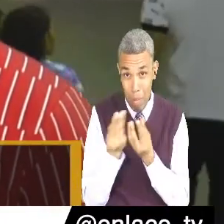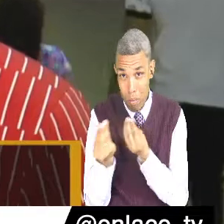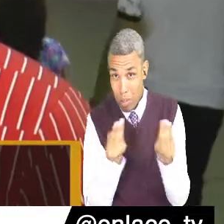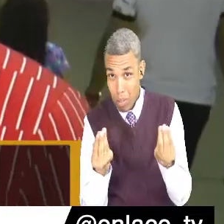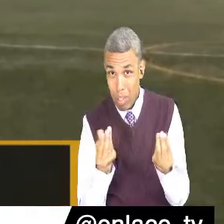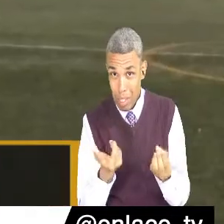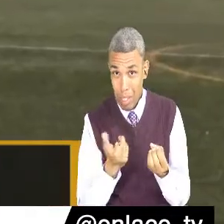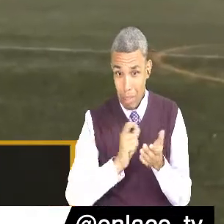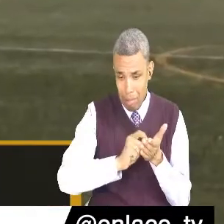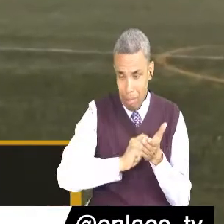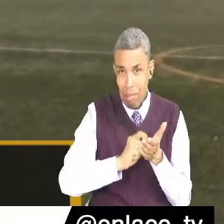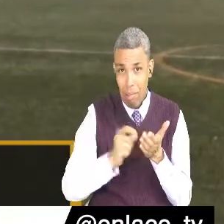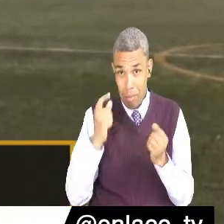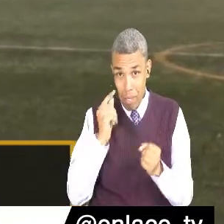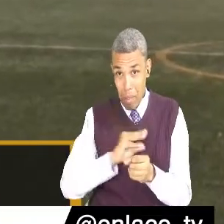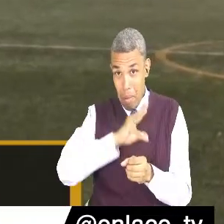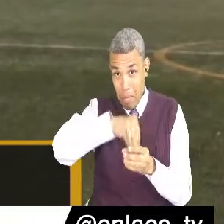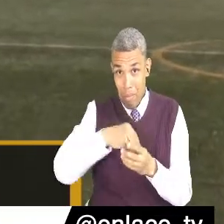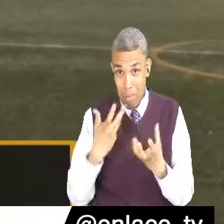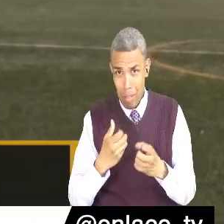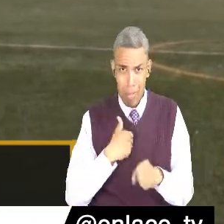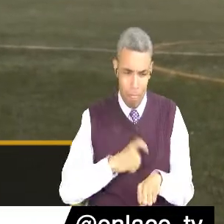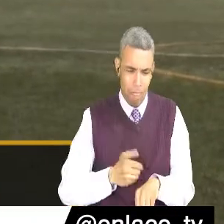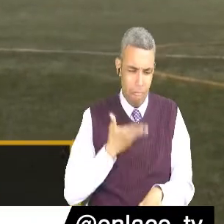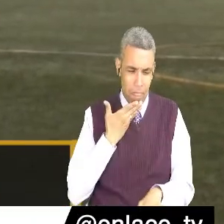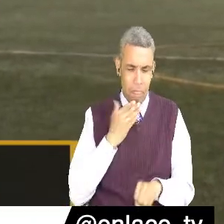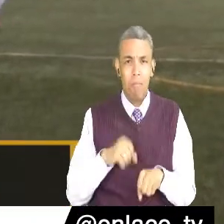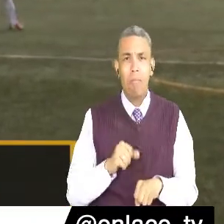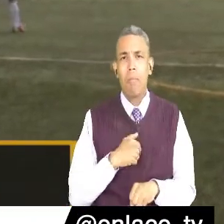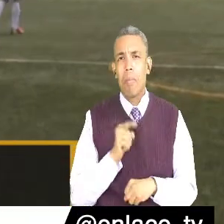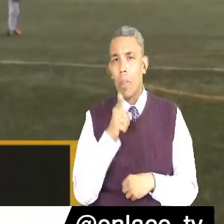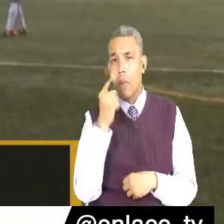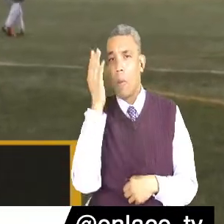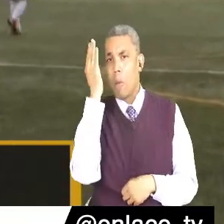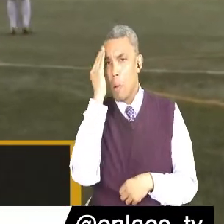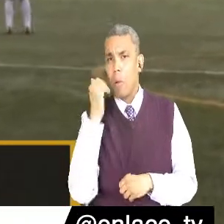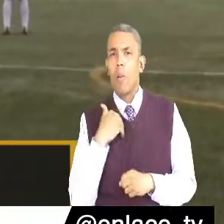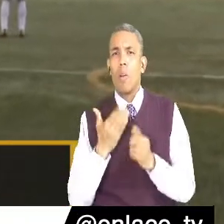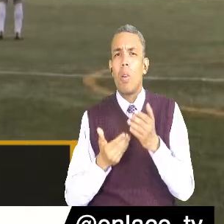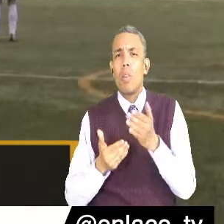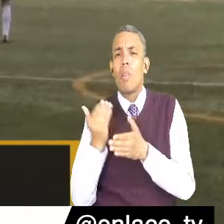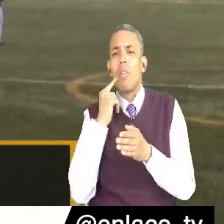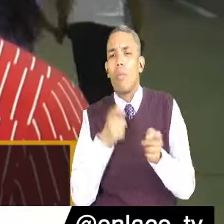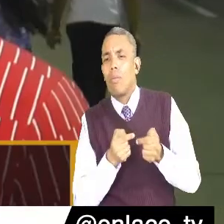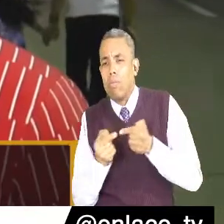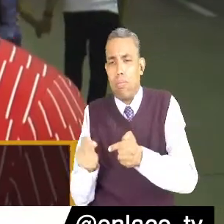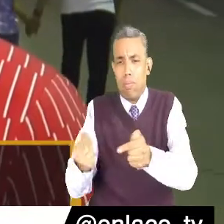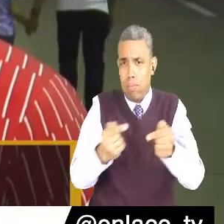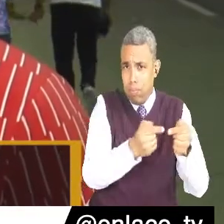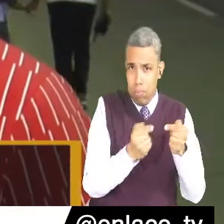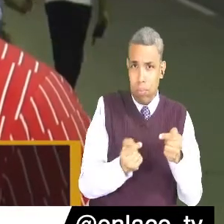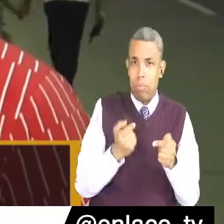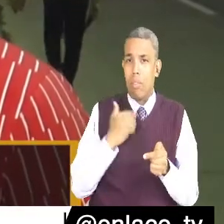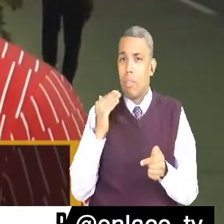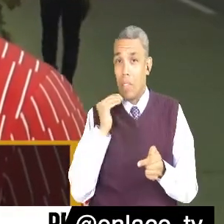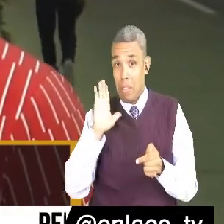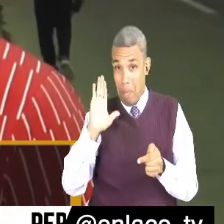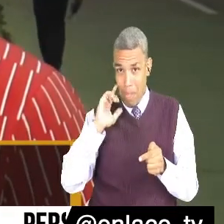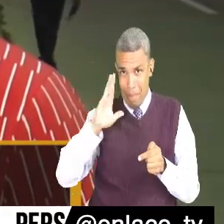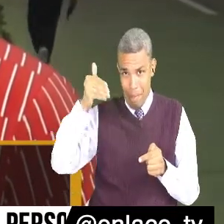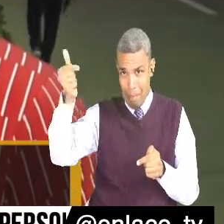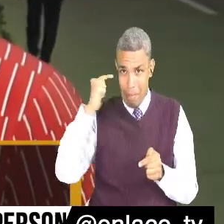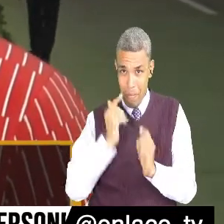Copa Yogurcito. Los organizadores invitan a los aficionados del fútbol a estar pendientes de la nueva programación de estos juegos. Invitamos a Barranca Bermeja y a toda la